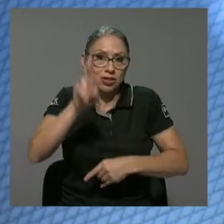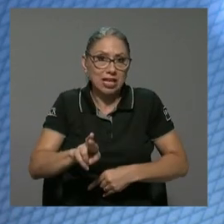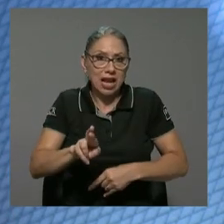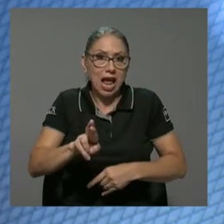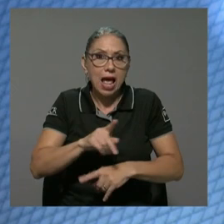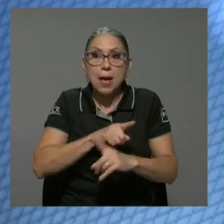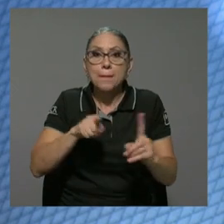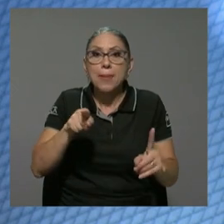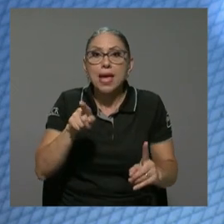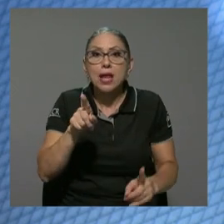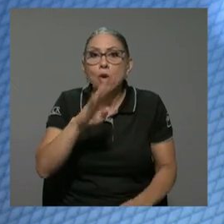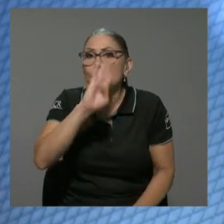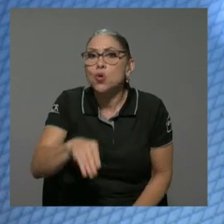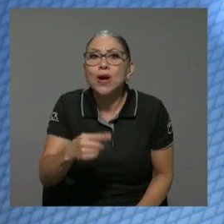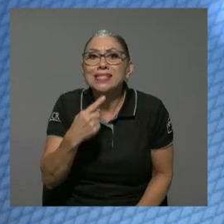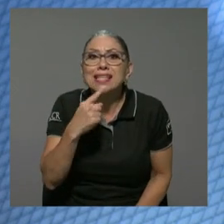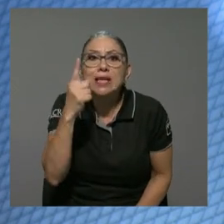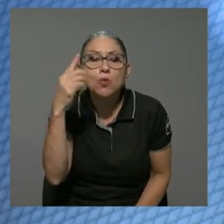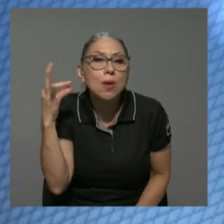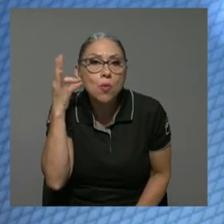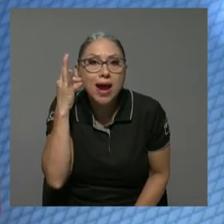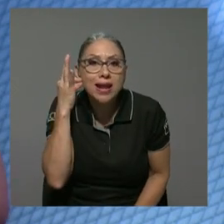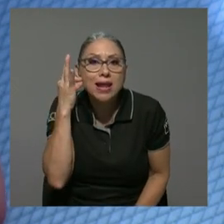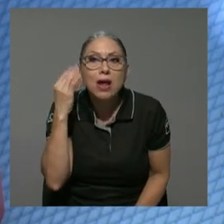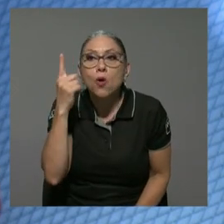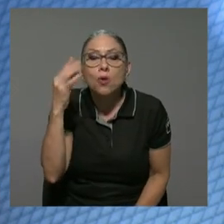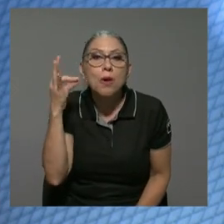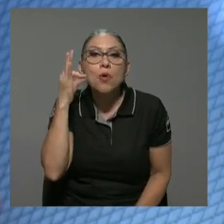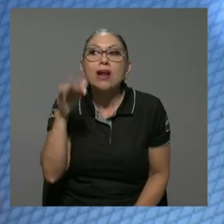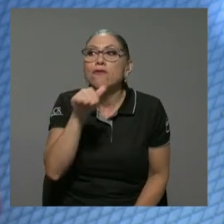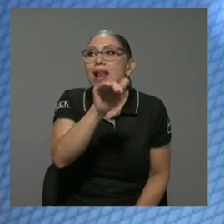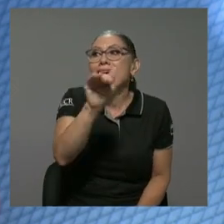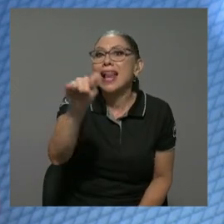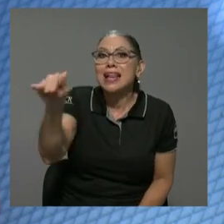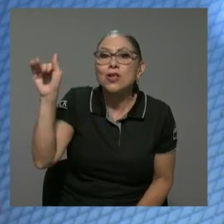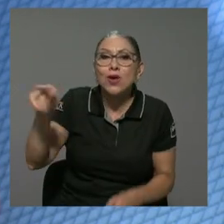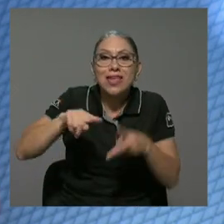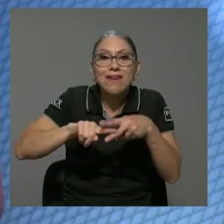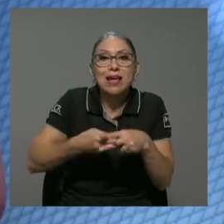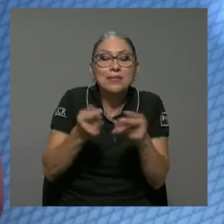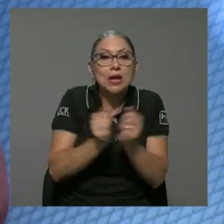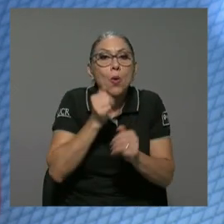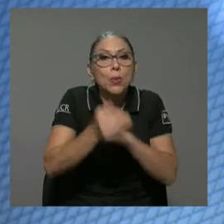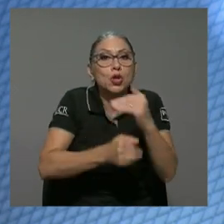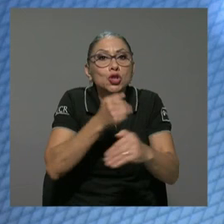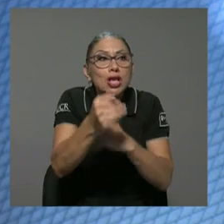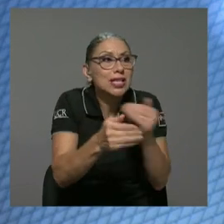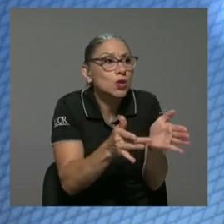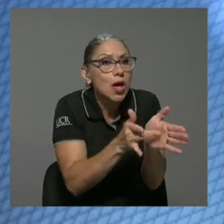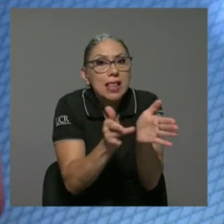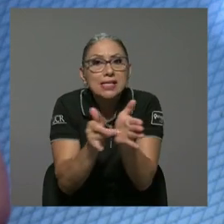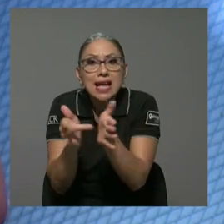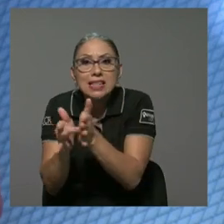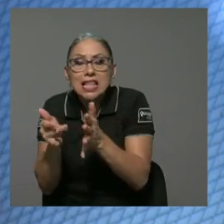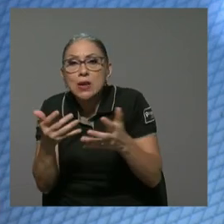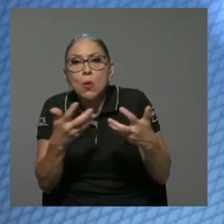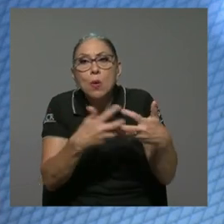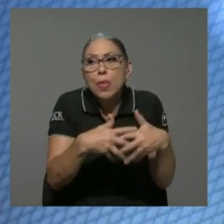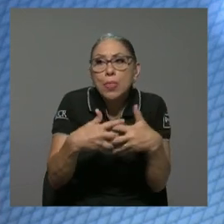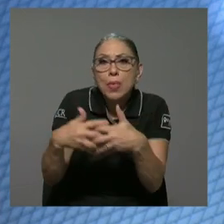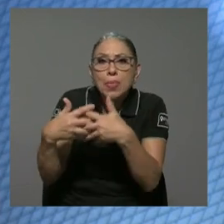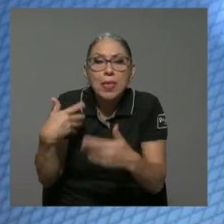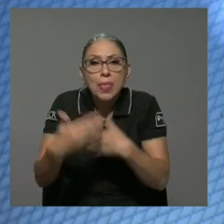fue una mujer quien alertó de que, ¿verdad?, iban a empezar con este proceso de extractivo y demás. Y así, con el resto de